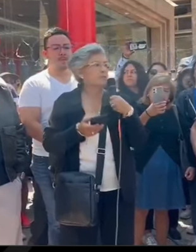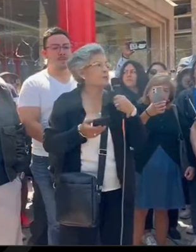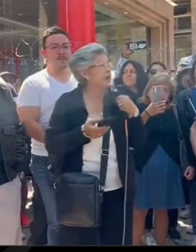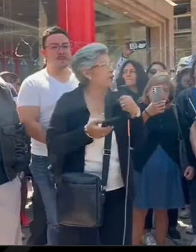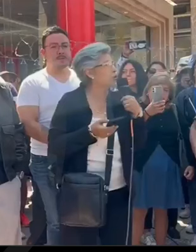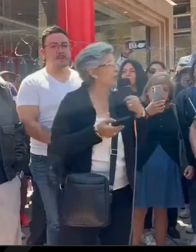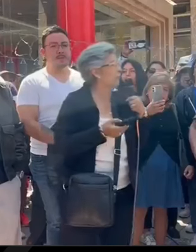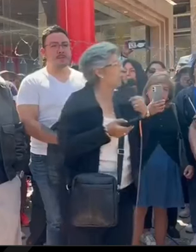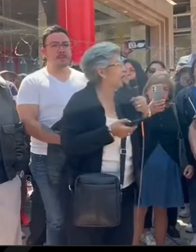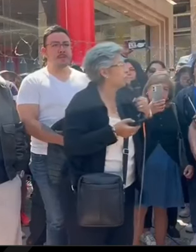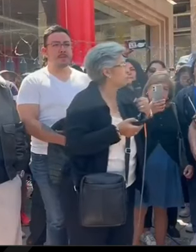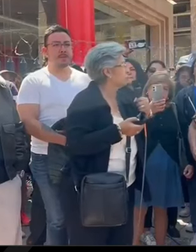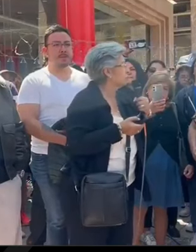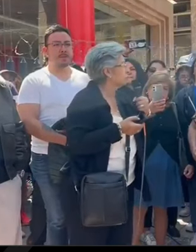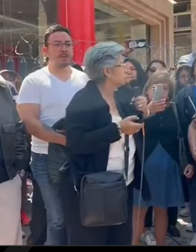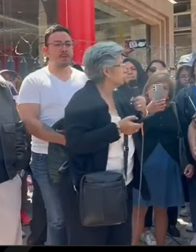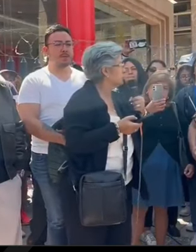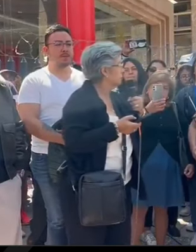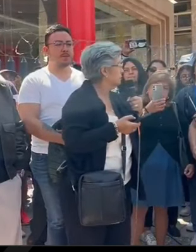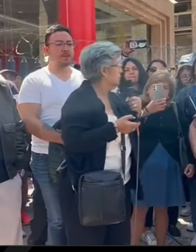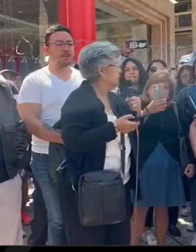Y si vinieron un día por ellos,